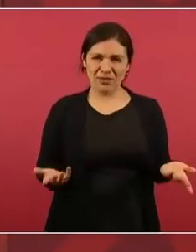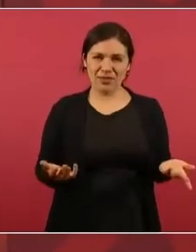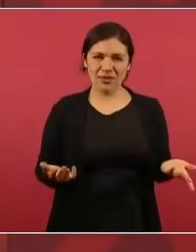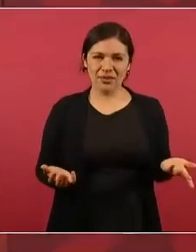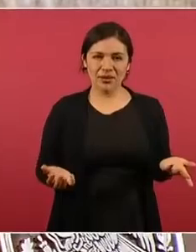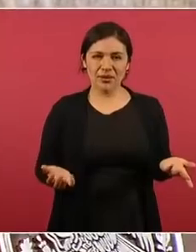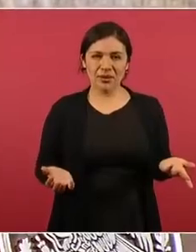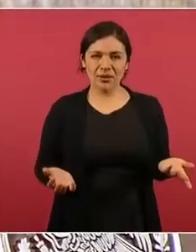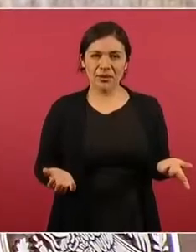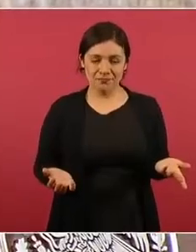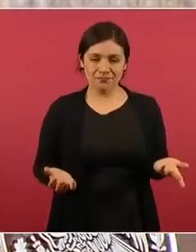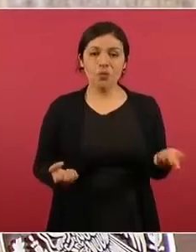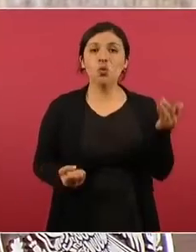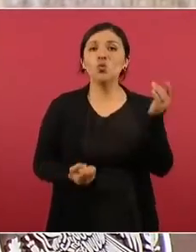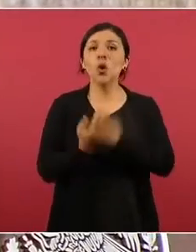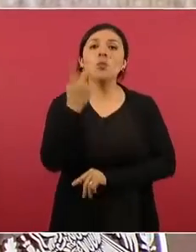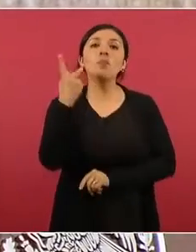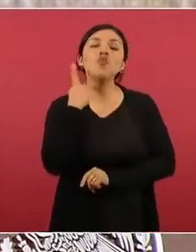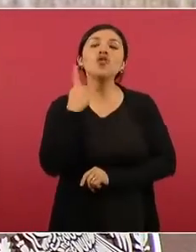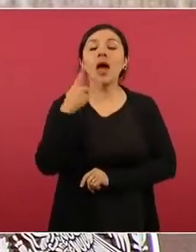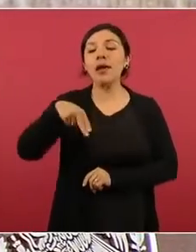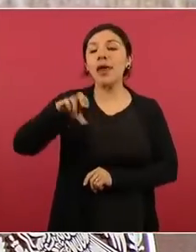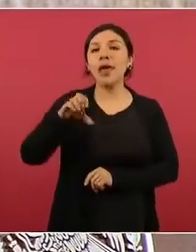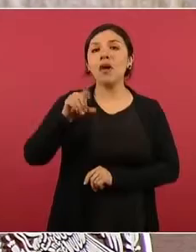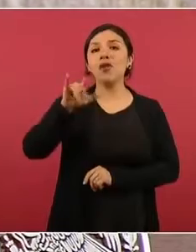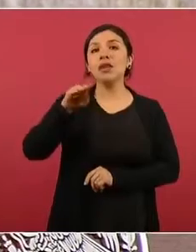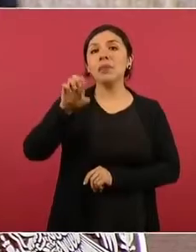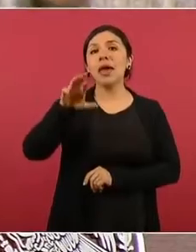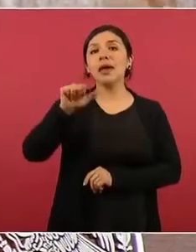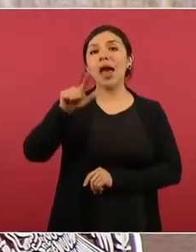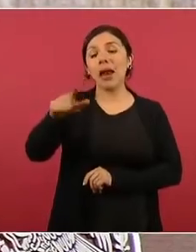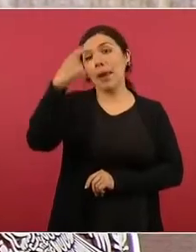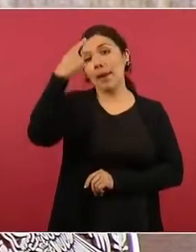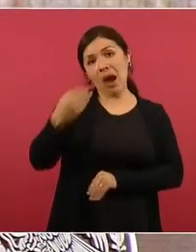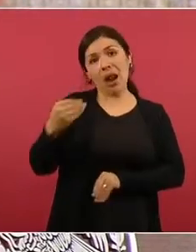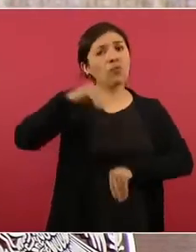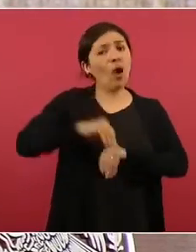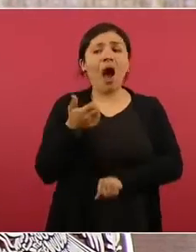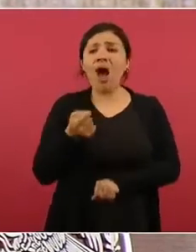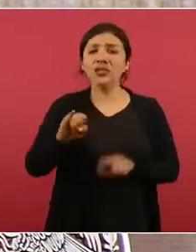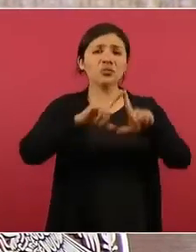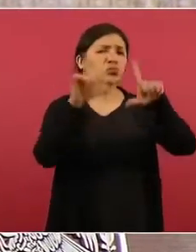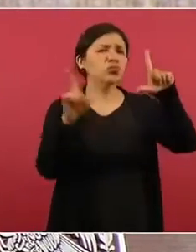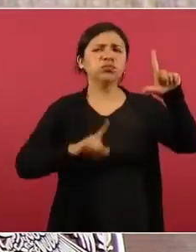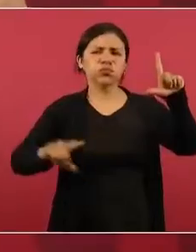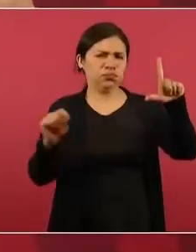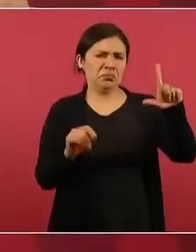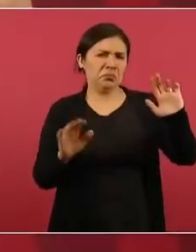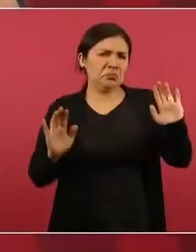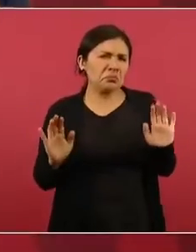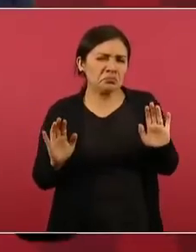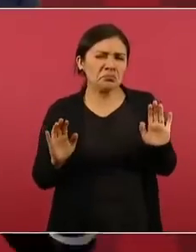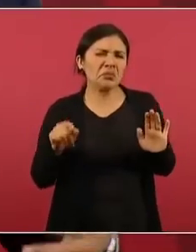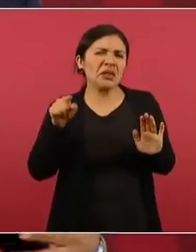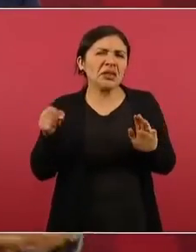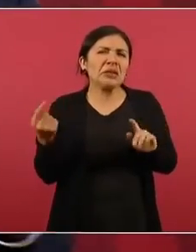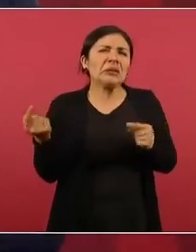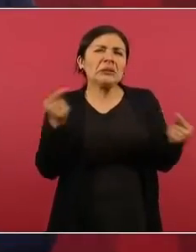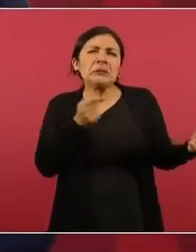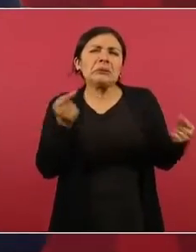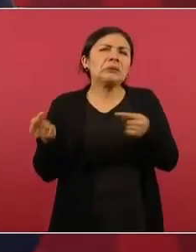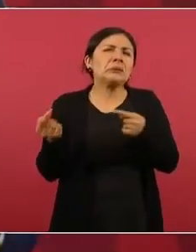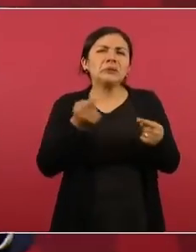es la política neoliberal que se está aplicando en todo el país. Hubo ahí